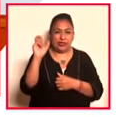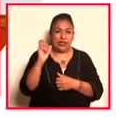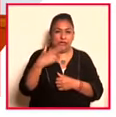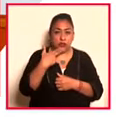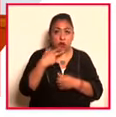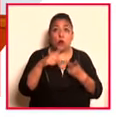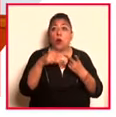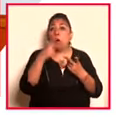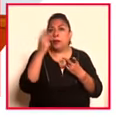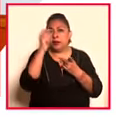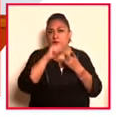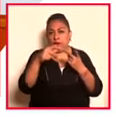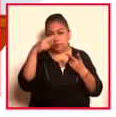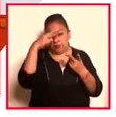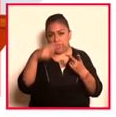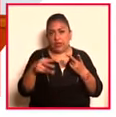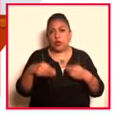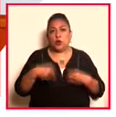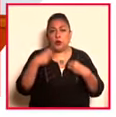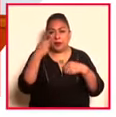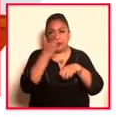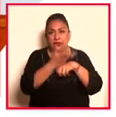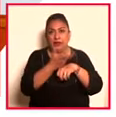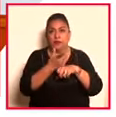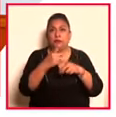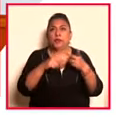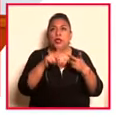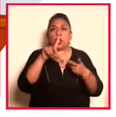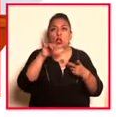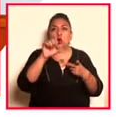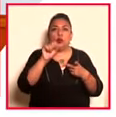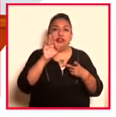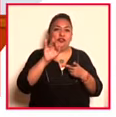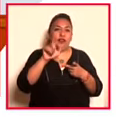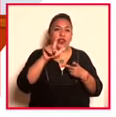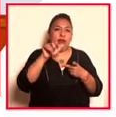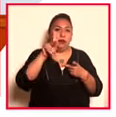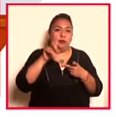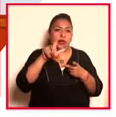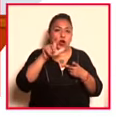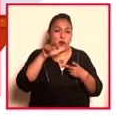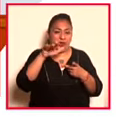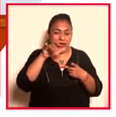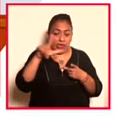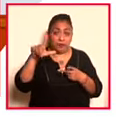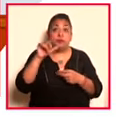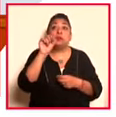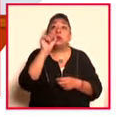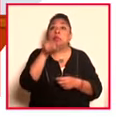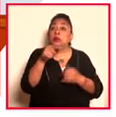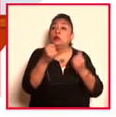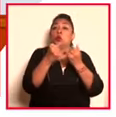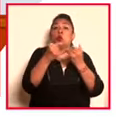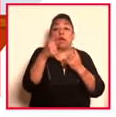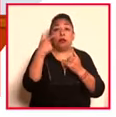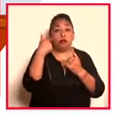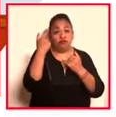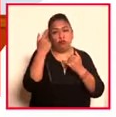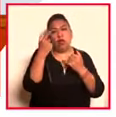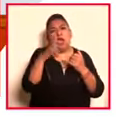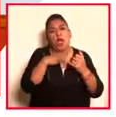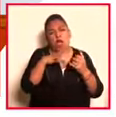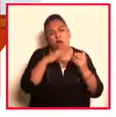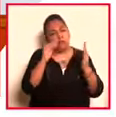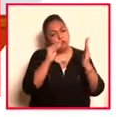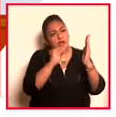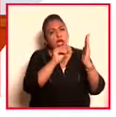el escritor mexicano radicado en Estados Unidos, Luis Felipe Lomelí. De igual modo, se contempla la creación de un repositorio